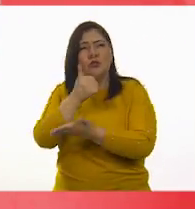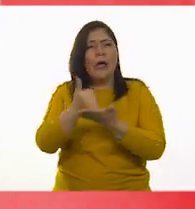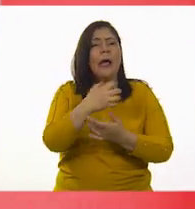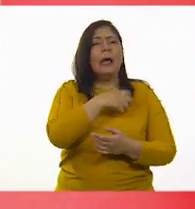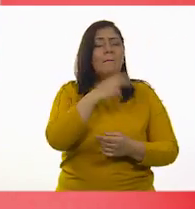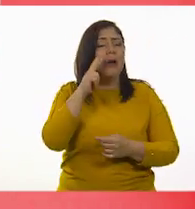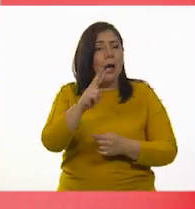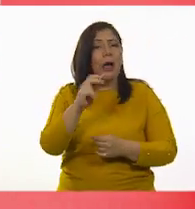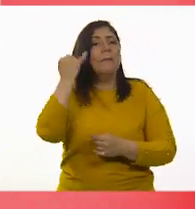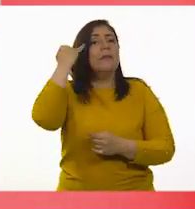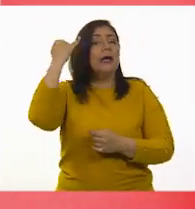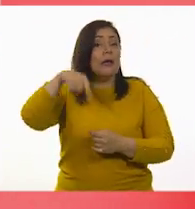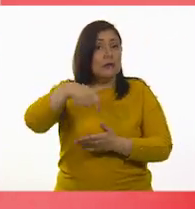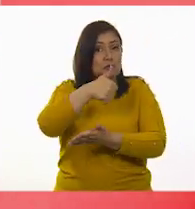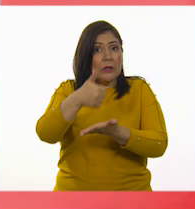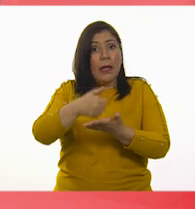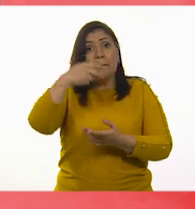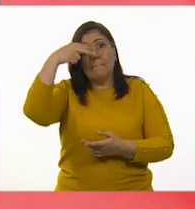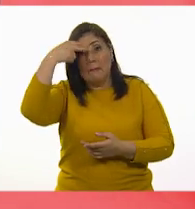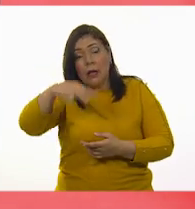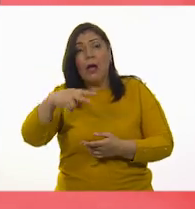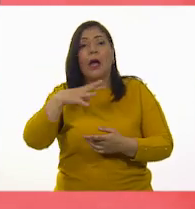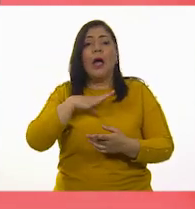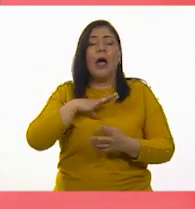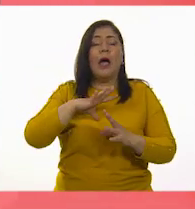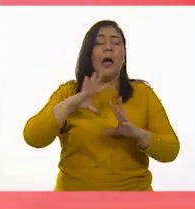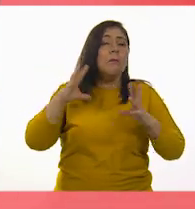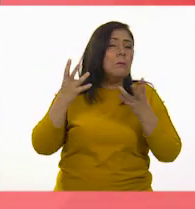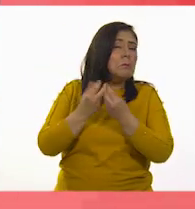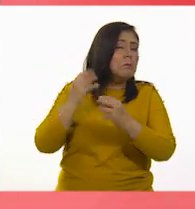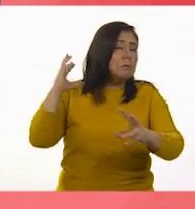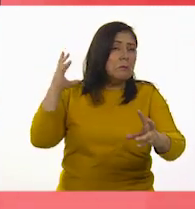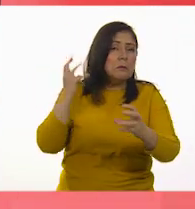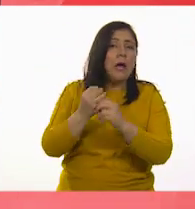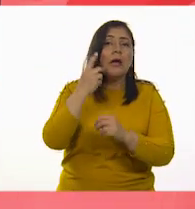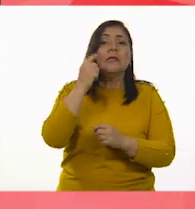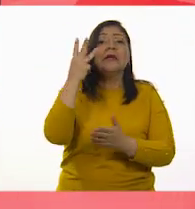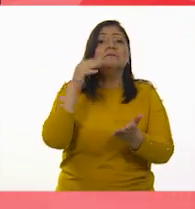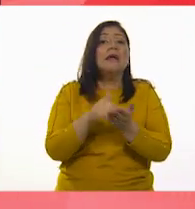pues recordemos, la Ciudad de México tiene casi 3.000 años de historia.